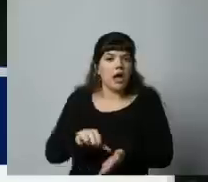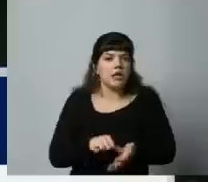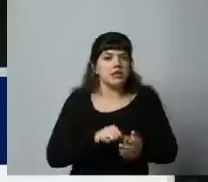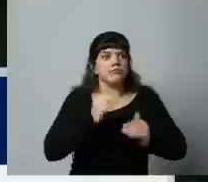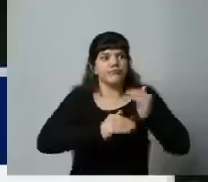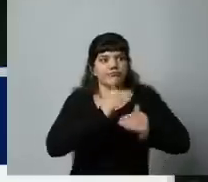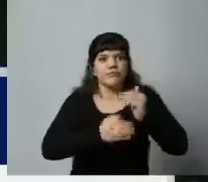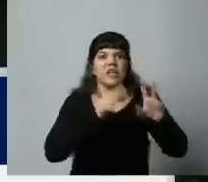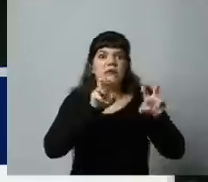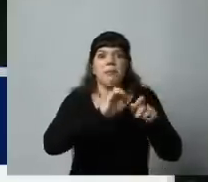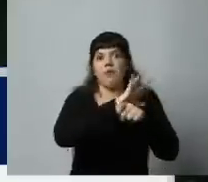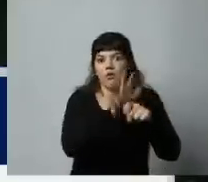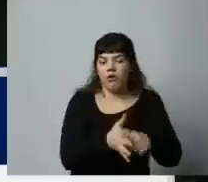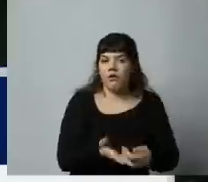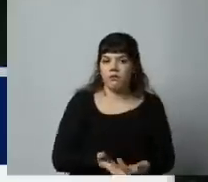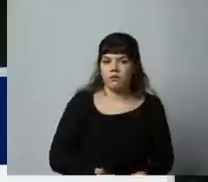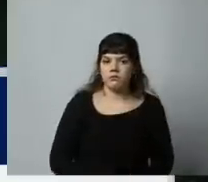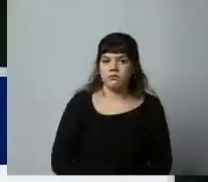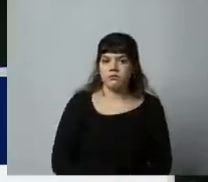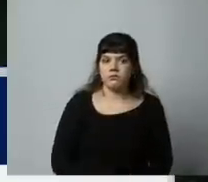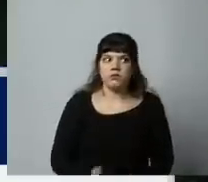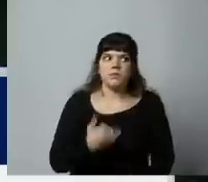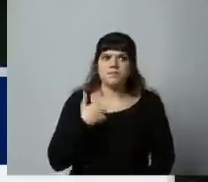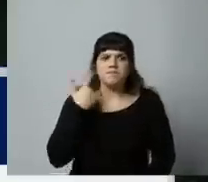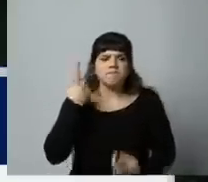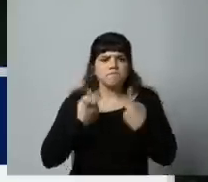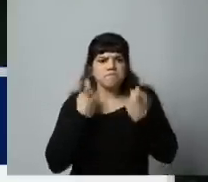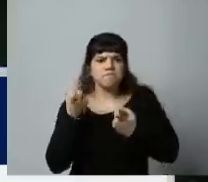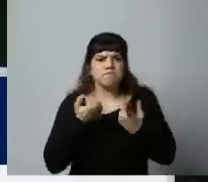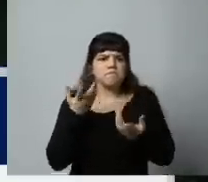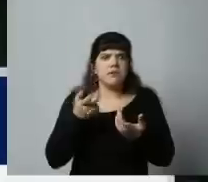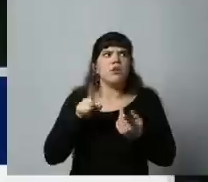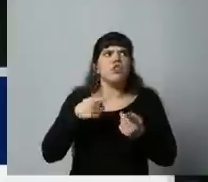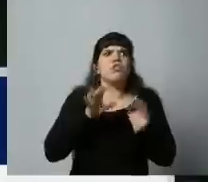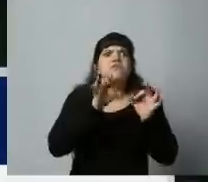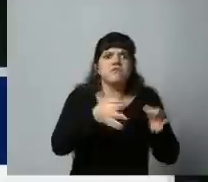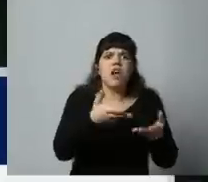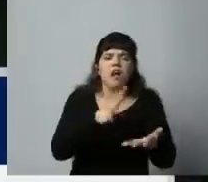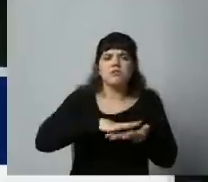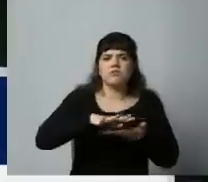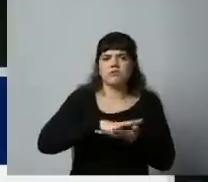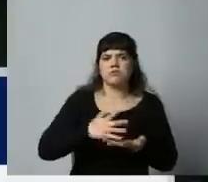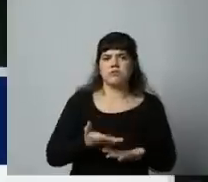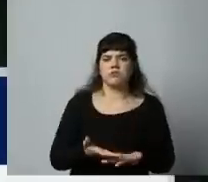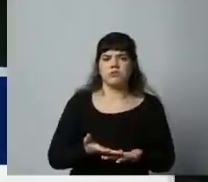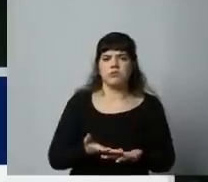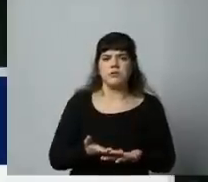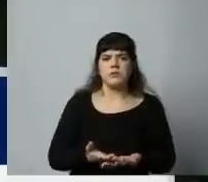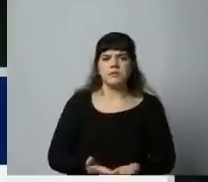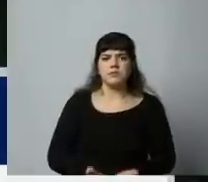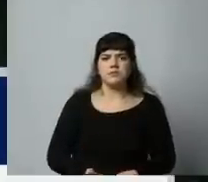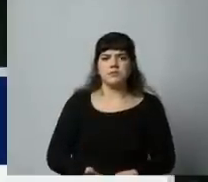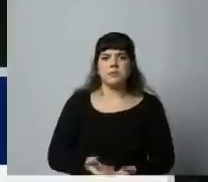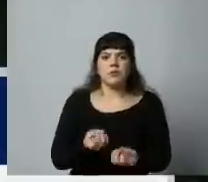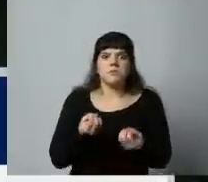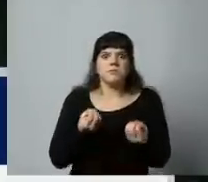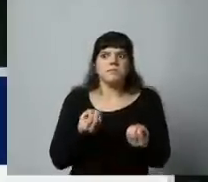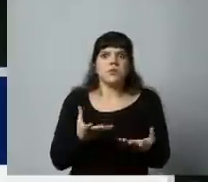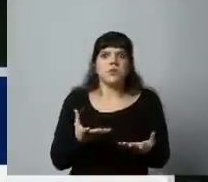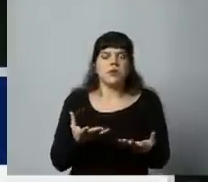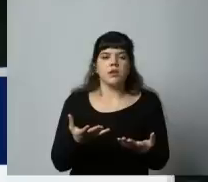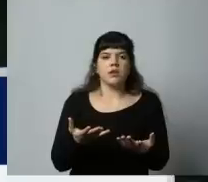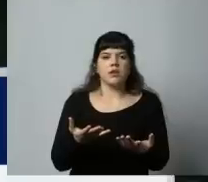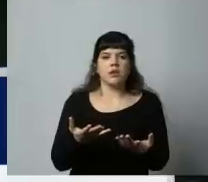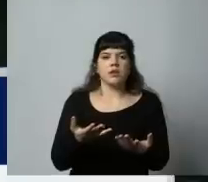función de atender a la pandemia que uno se pregunta hasta dónde van a ir con eso porque este no se